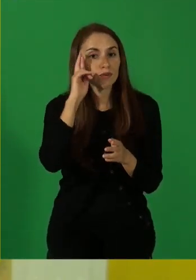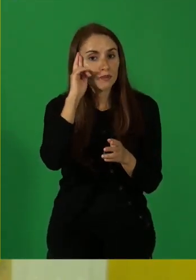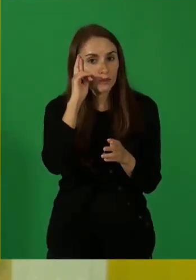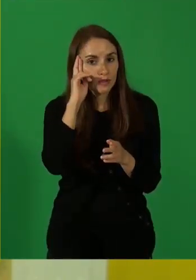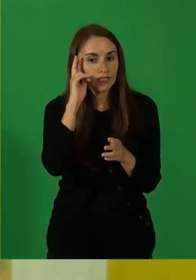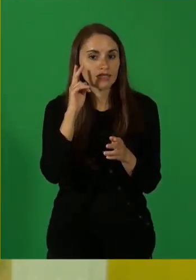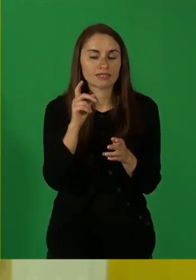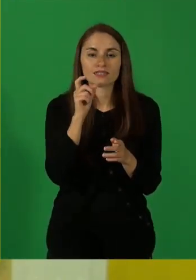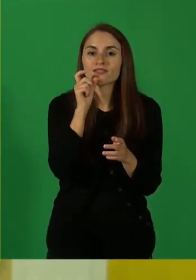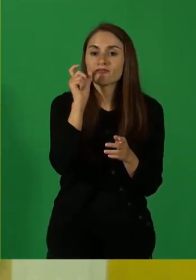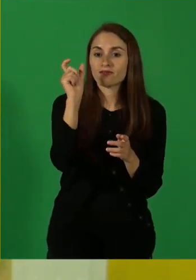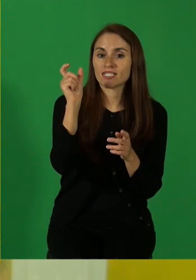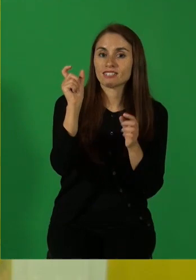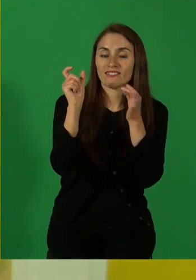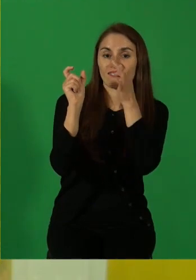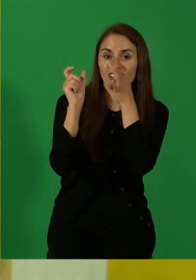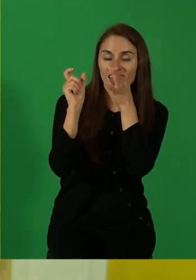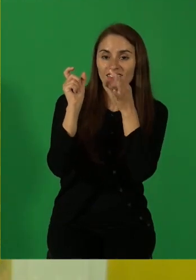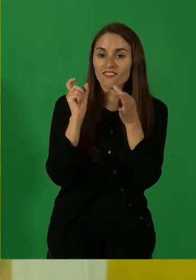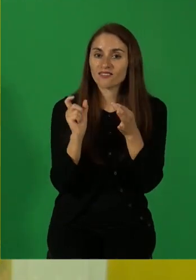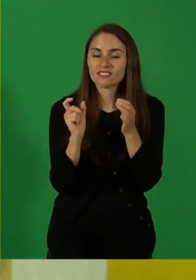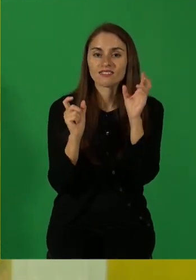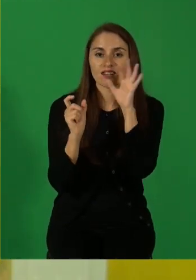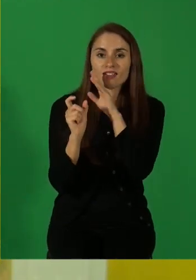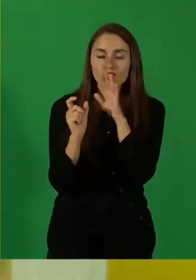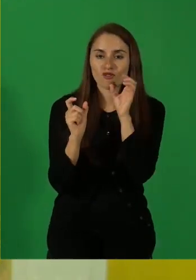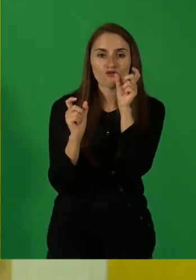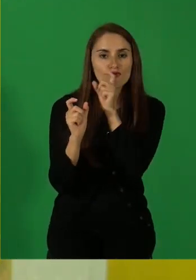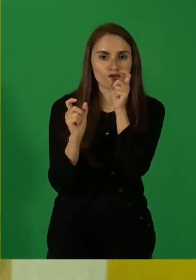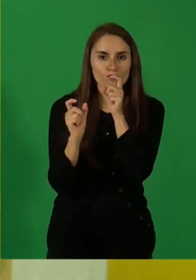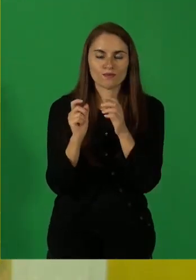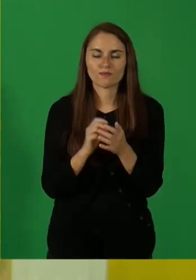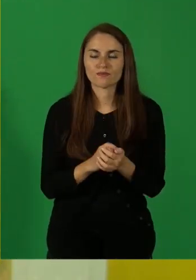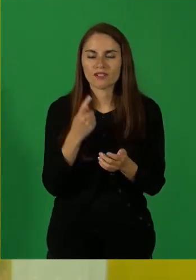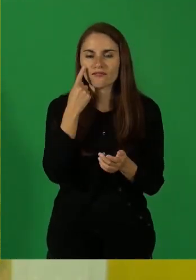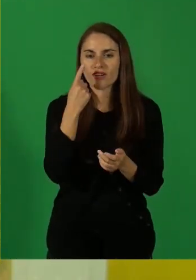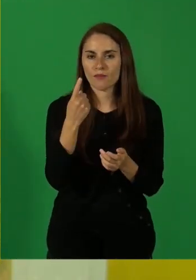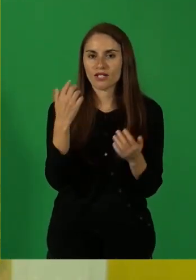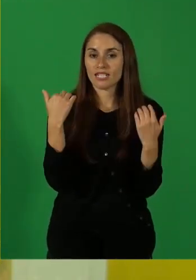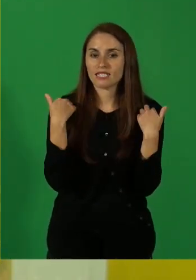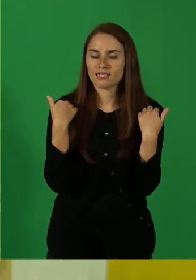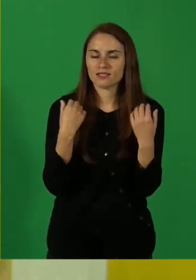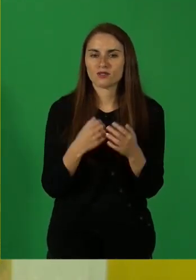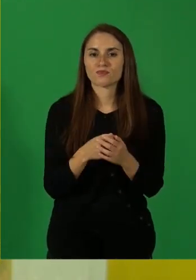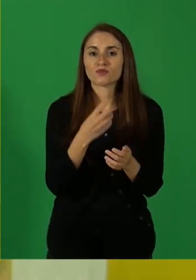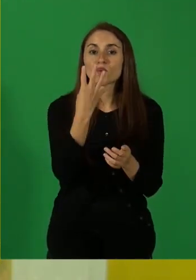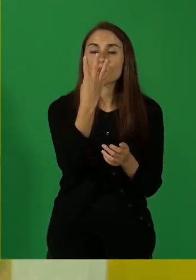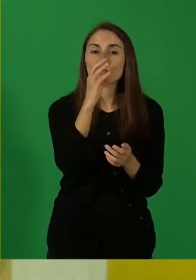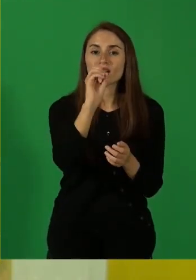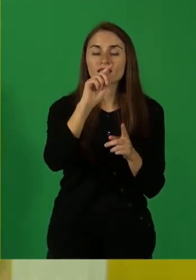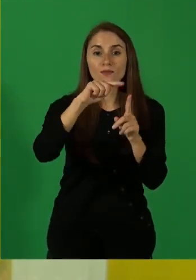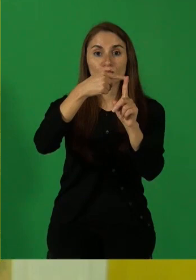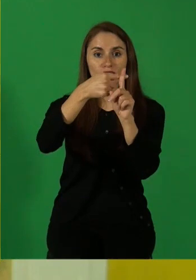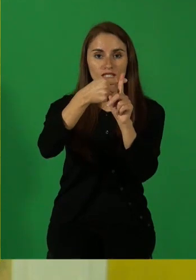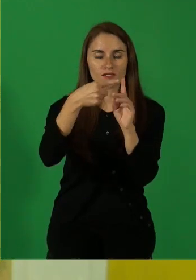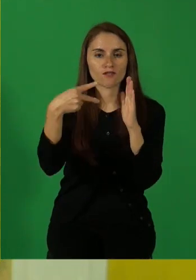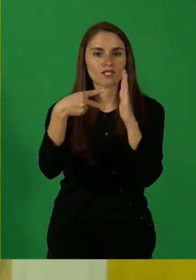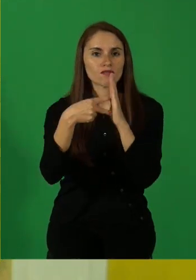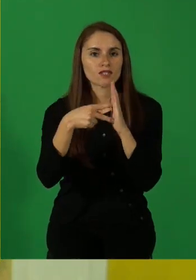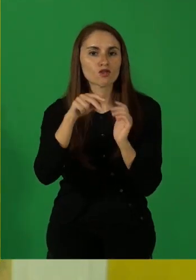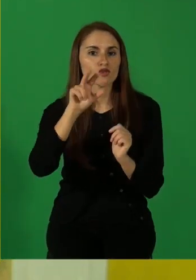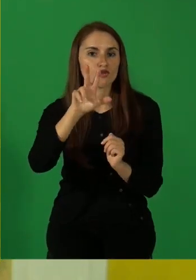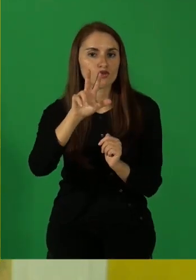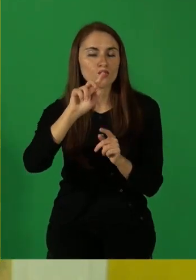verdes, fichas rojas. Veamos entonces los primeros ejercicios. Tenemos 40 positivo dividido en